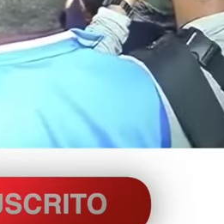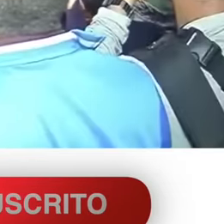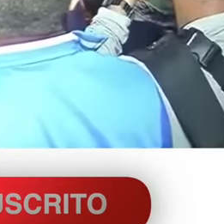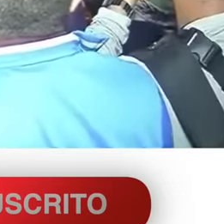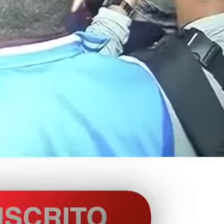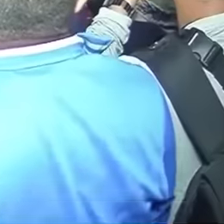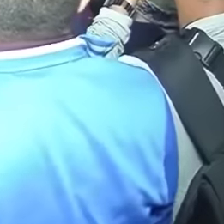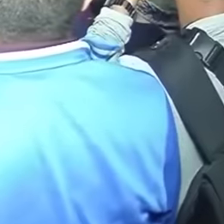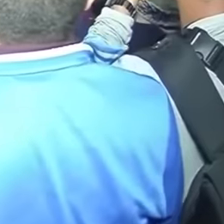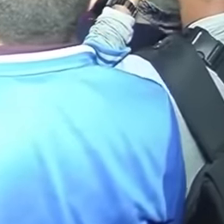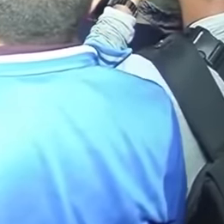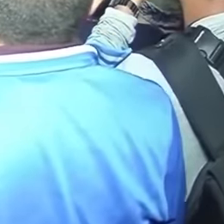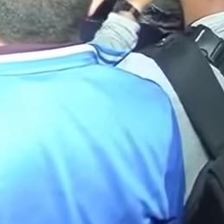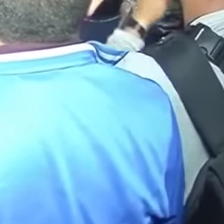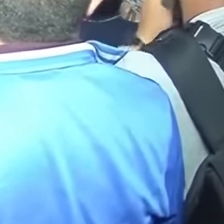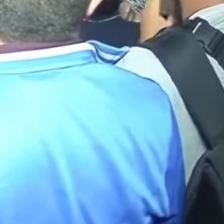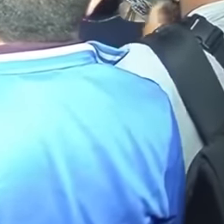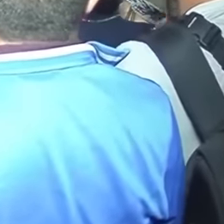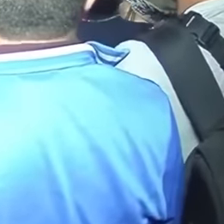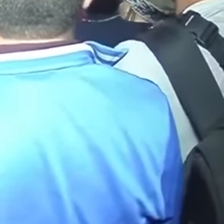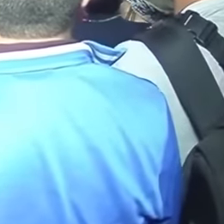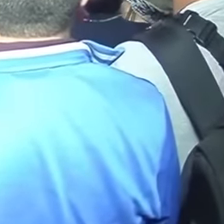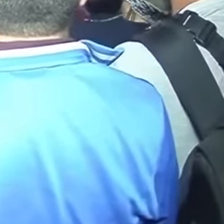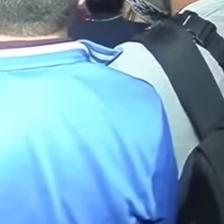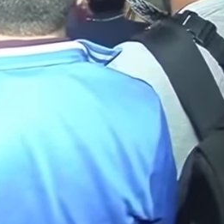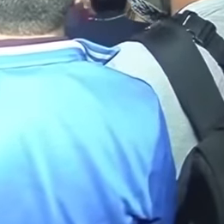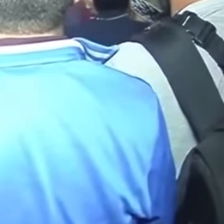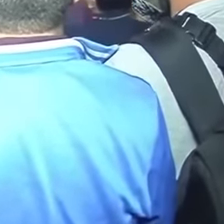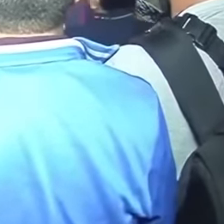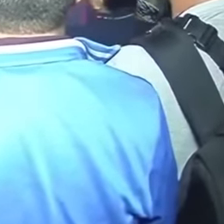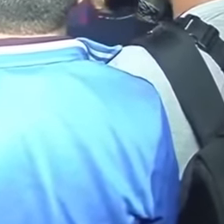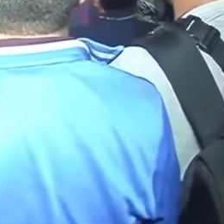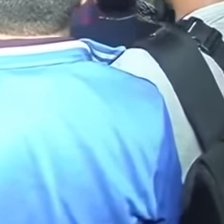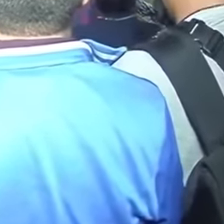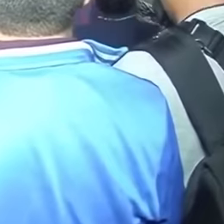Procedemos con el corte del listón inaugural del camino